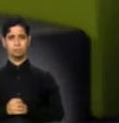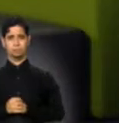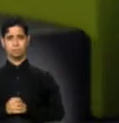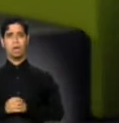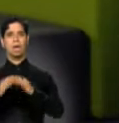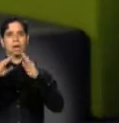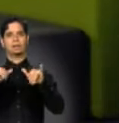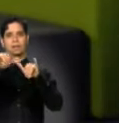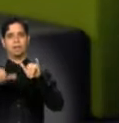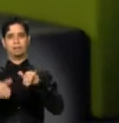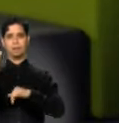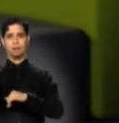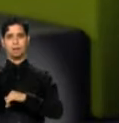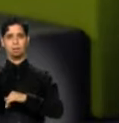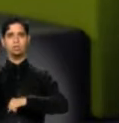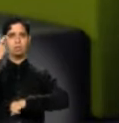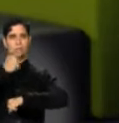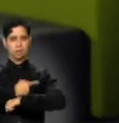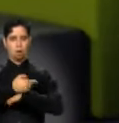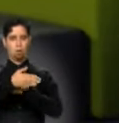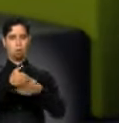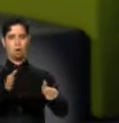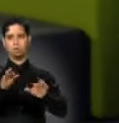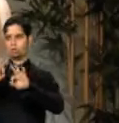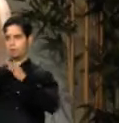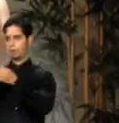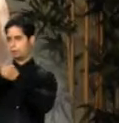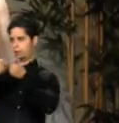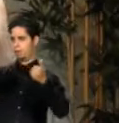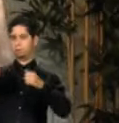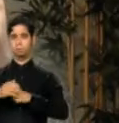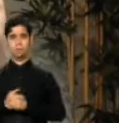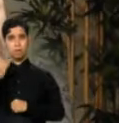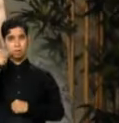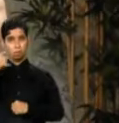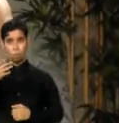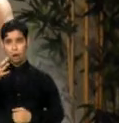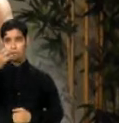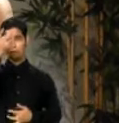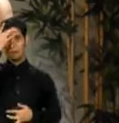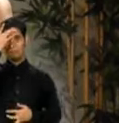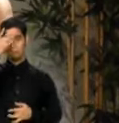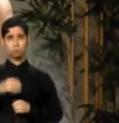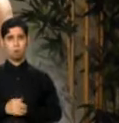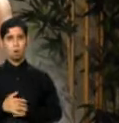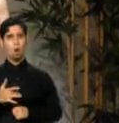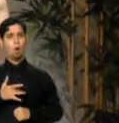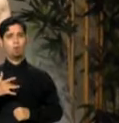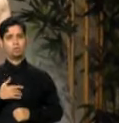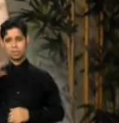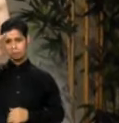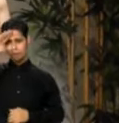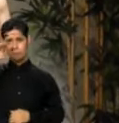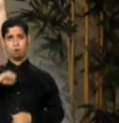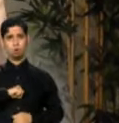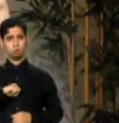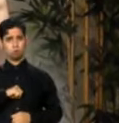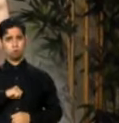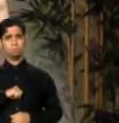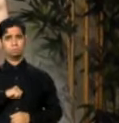quedarte en casa durante 14 días en un cuarto aislado de tu familia. Si diste positivo a la prueba o tienes síntomas como fiebre o